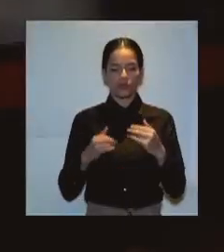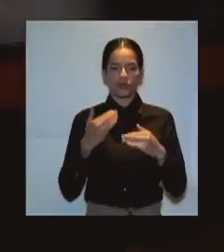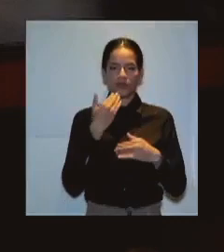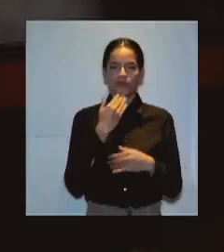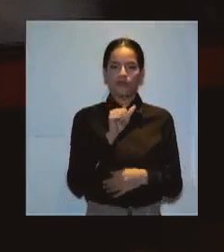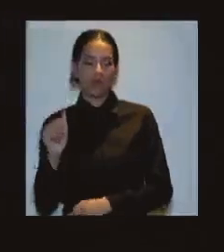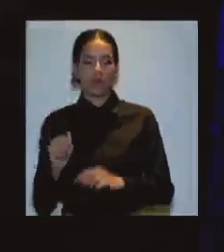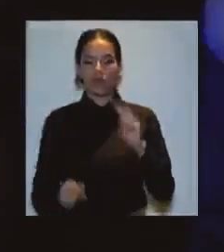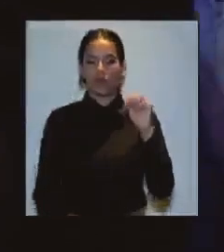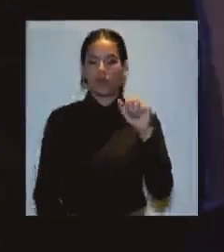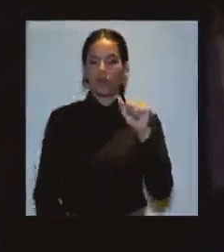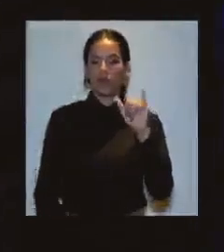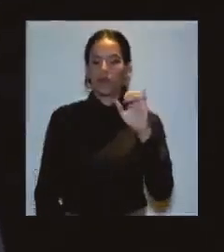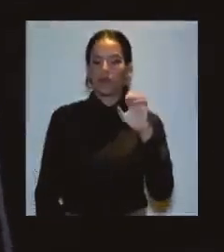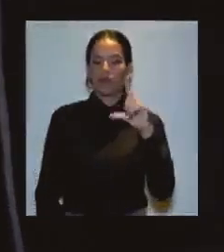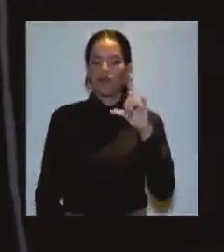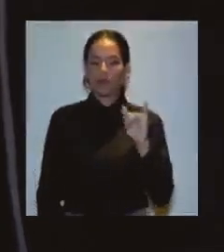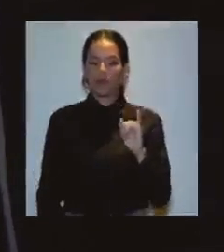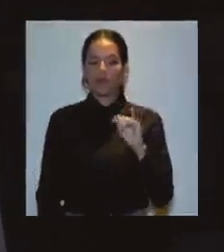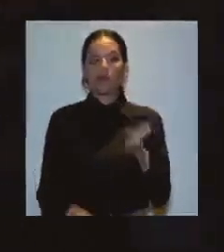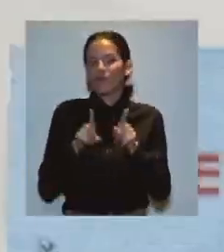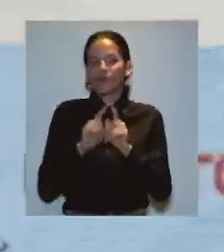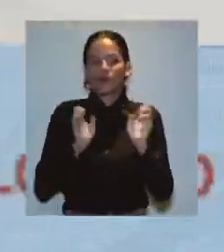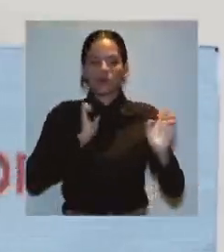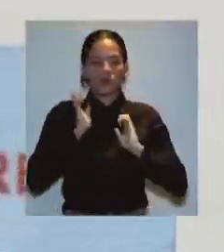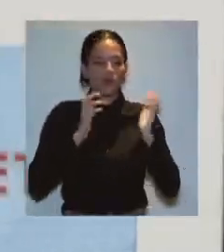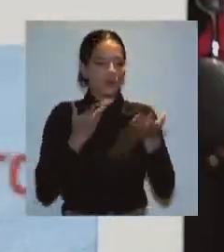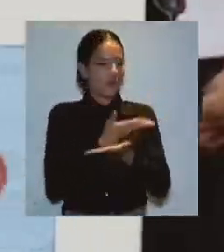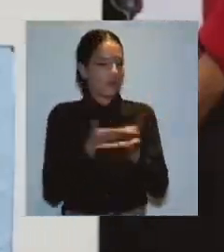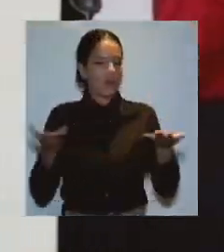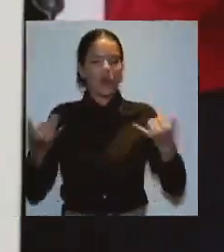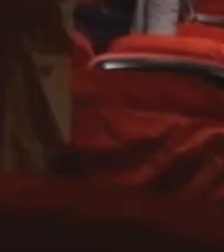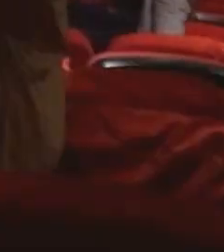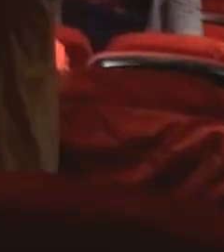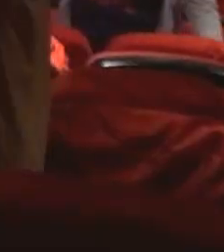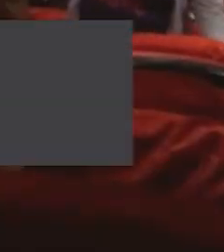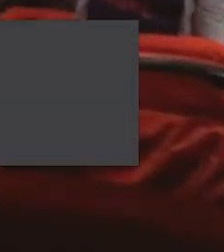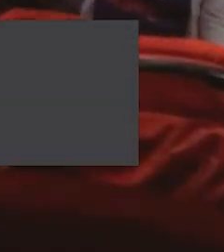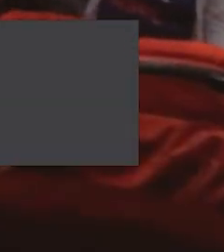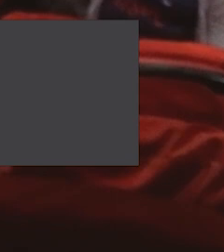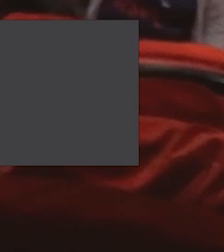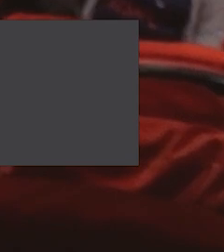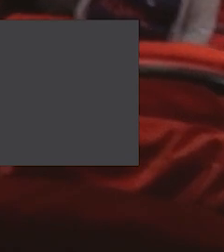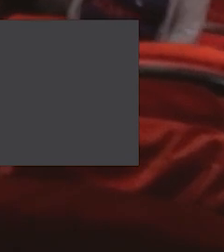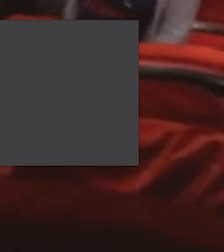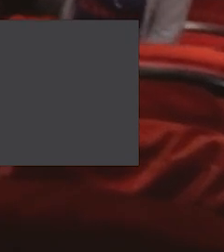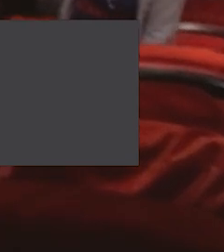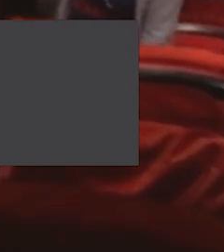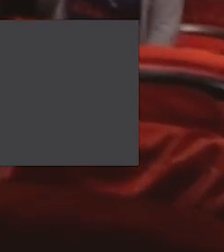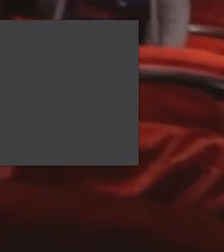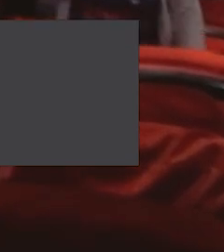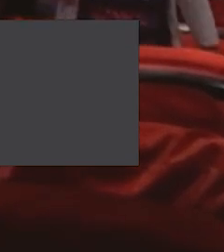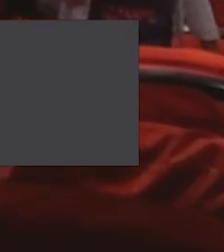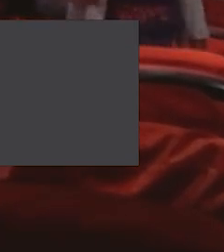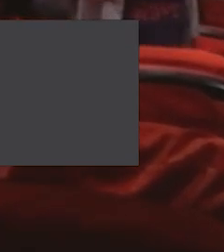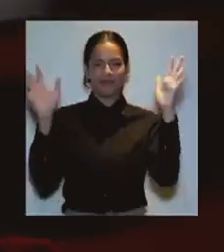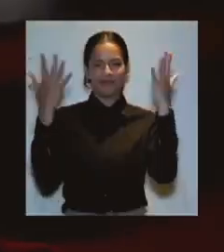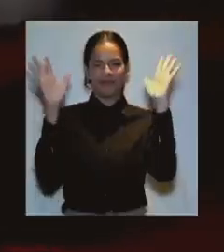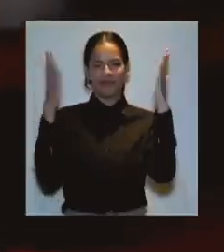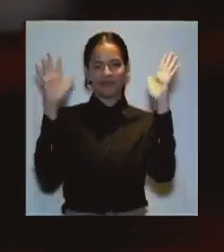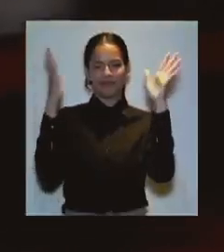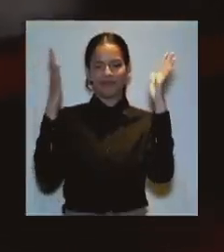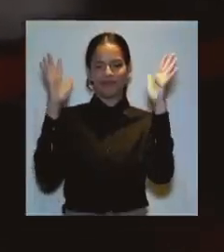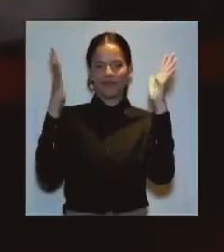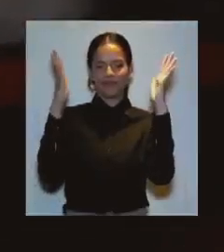la sinopsis de qué trataba la obra y lo más impactante que fue el mensaje. Desde primer grado venimos leyendo así